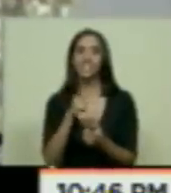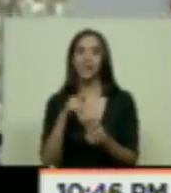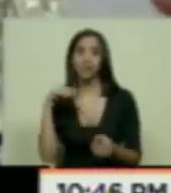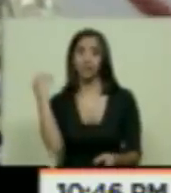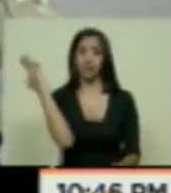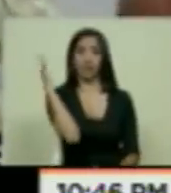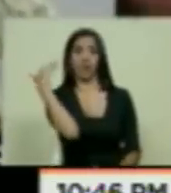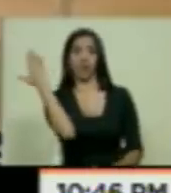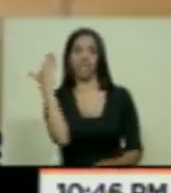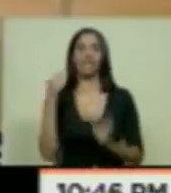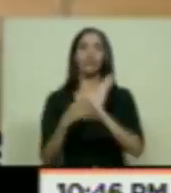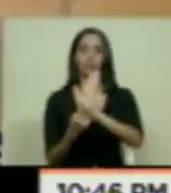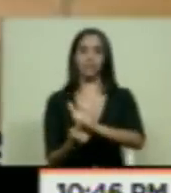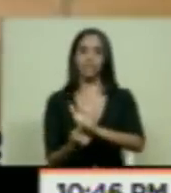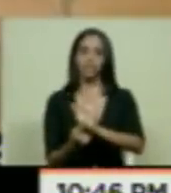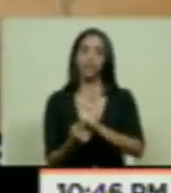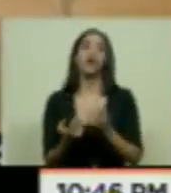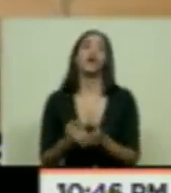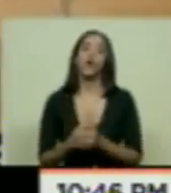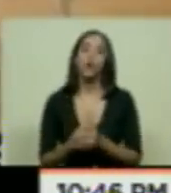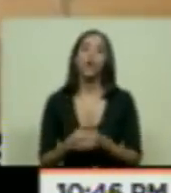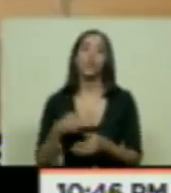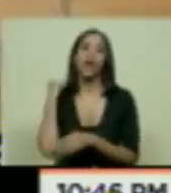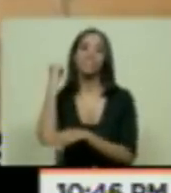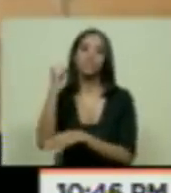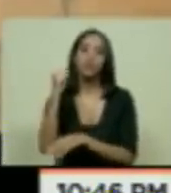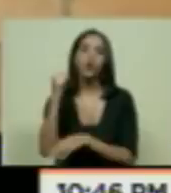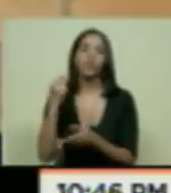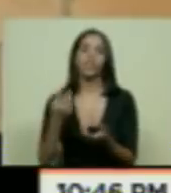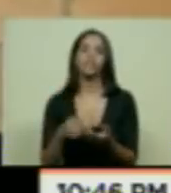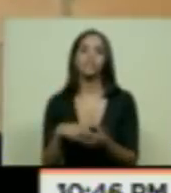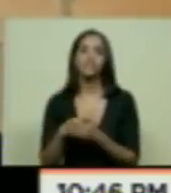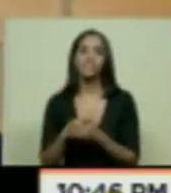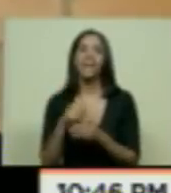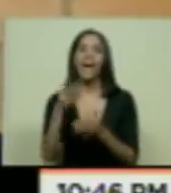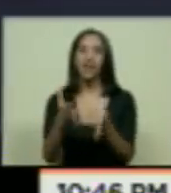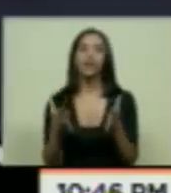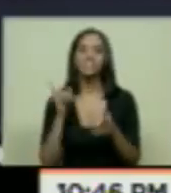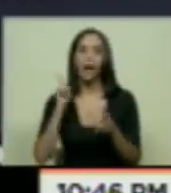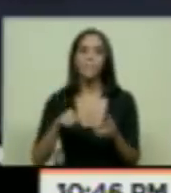que lo representa. Con la victoria de las estructuras tradicionales ganó también la